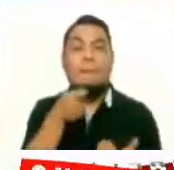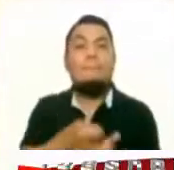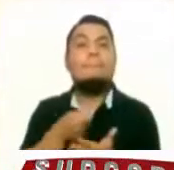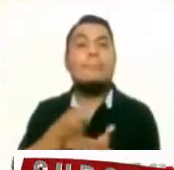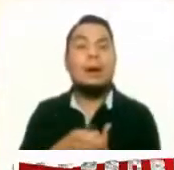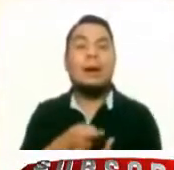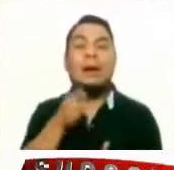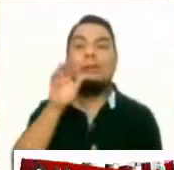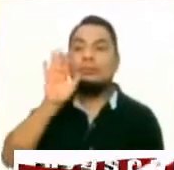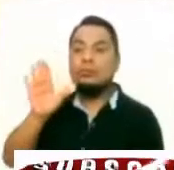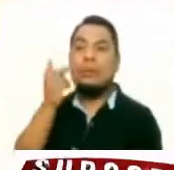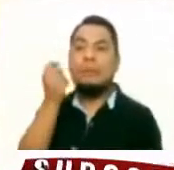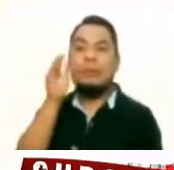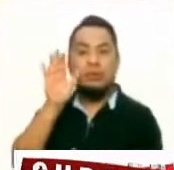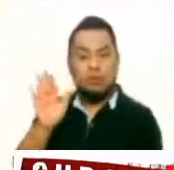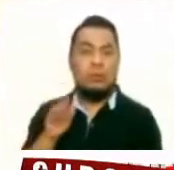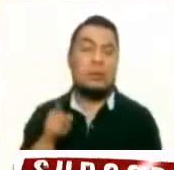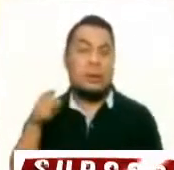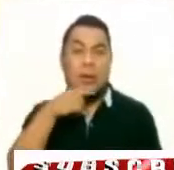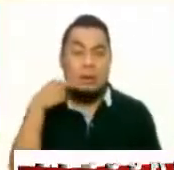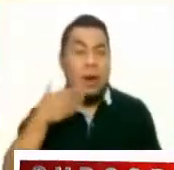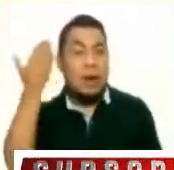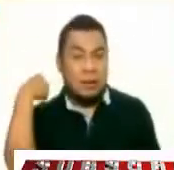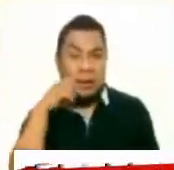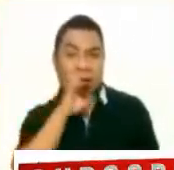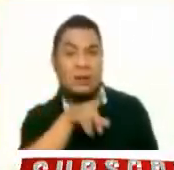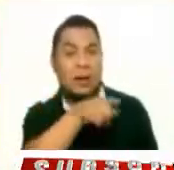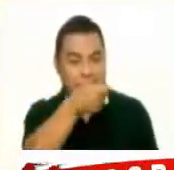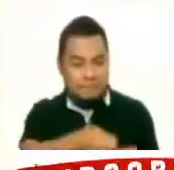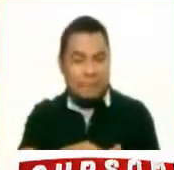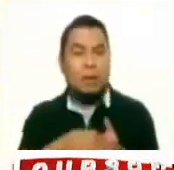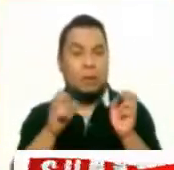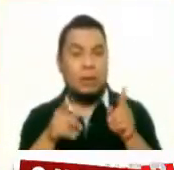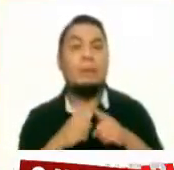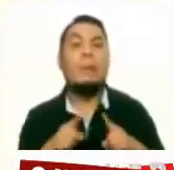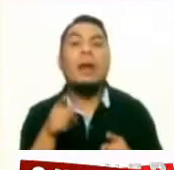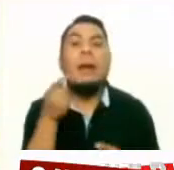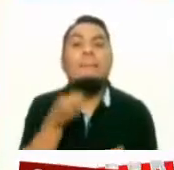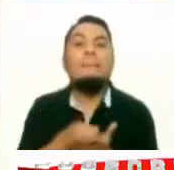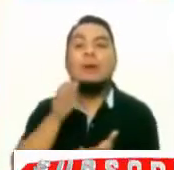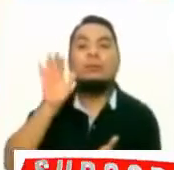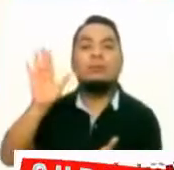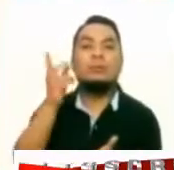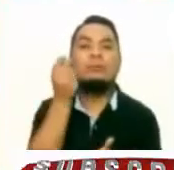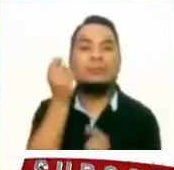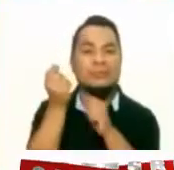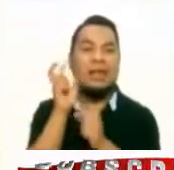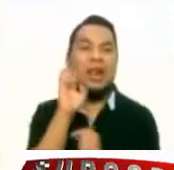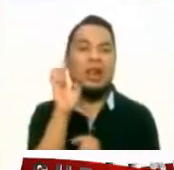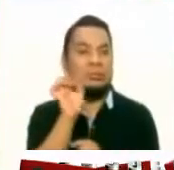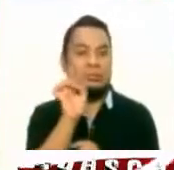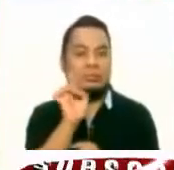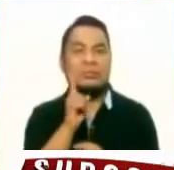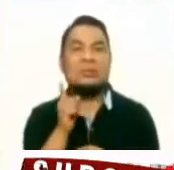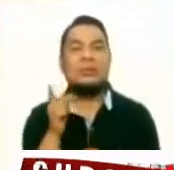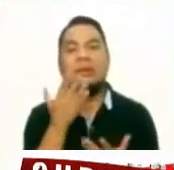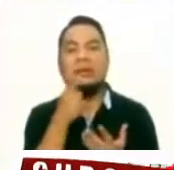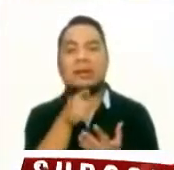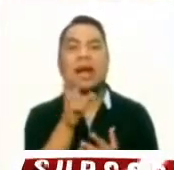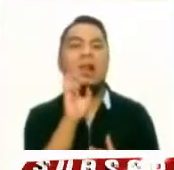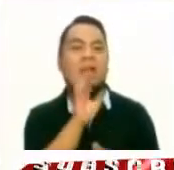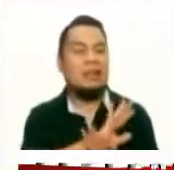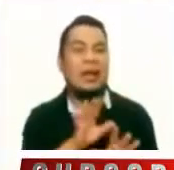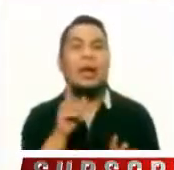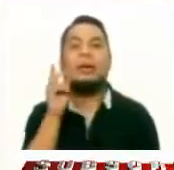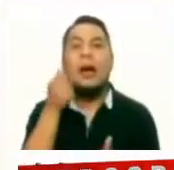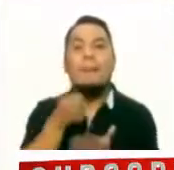Hola amigos de Public Contadores, el día de hoy te daremos a conocer que el presidente Putin parece que hubiese enloquecido, ya que él indicó